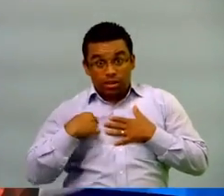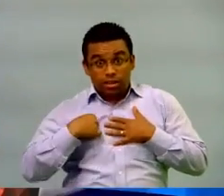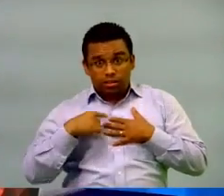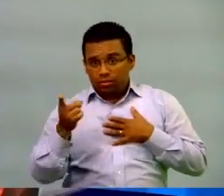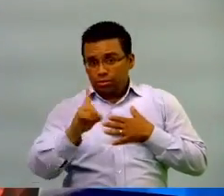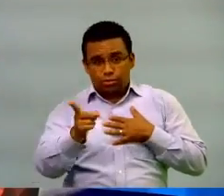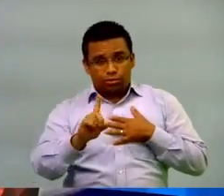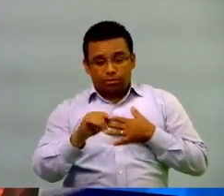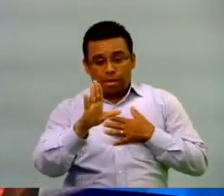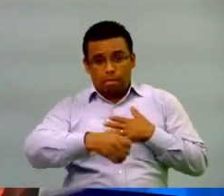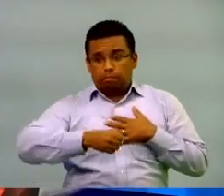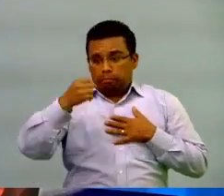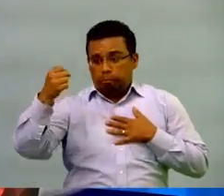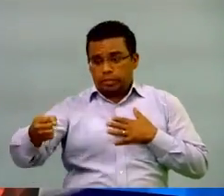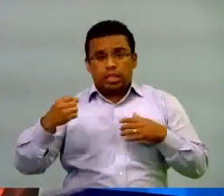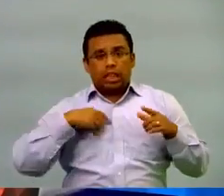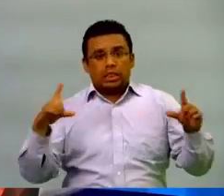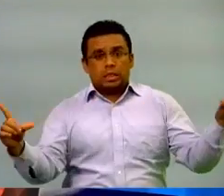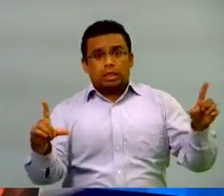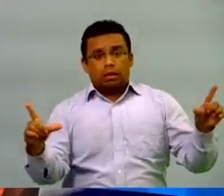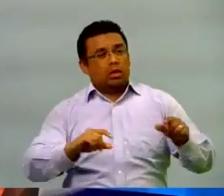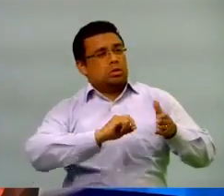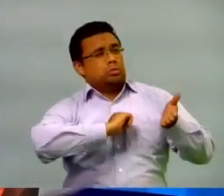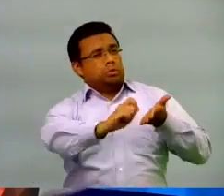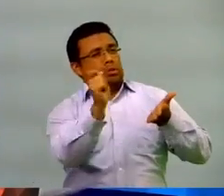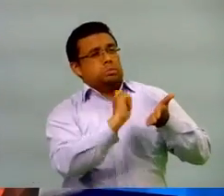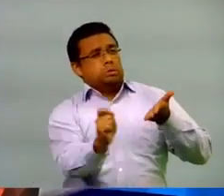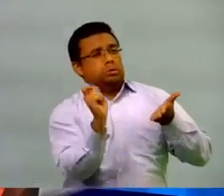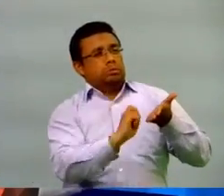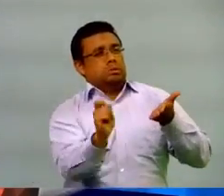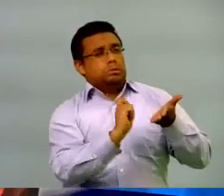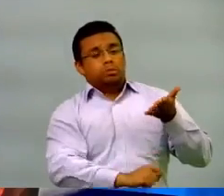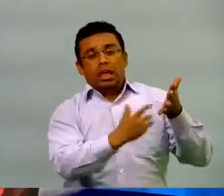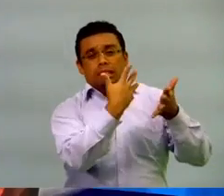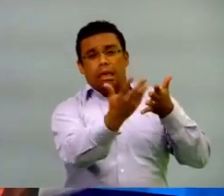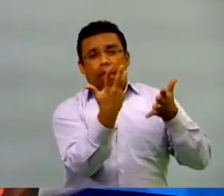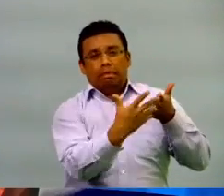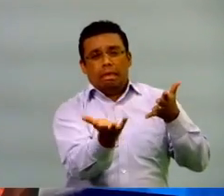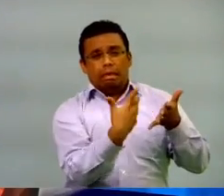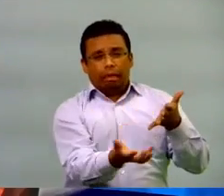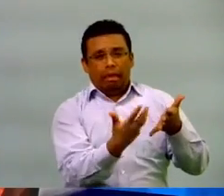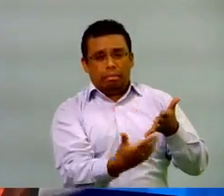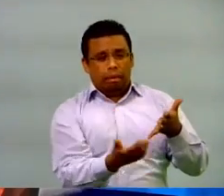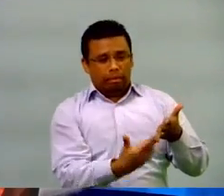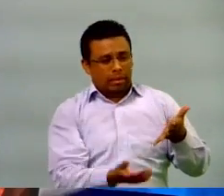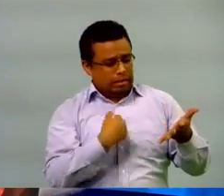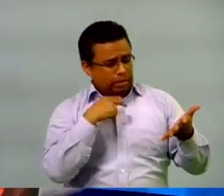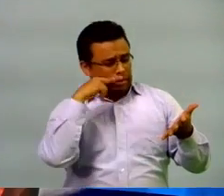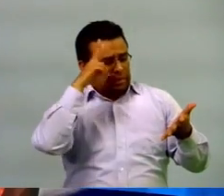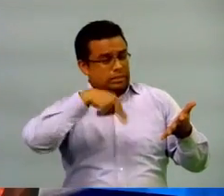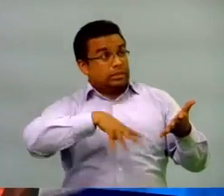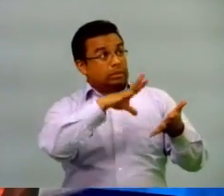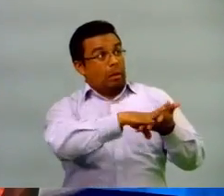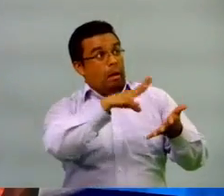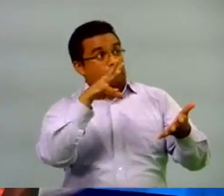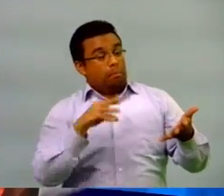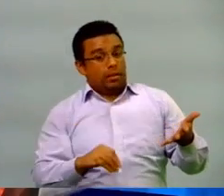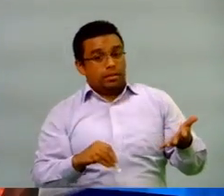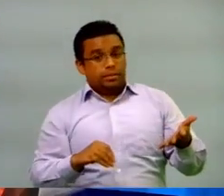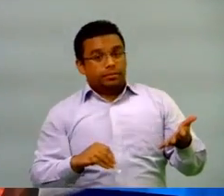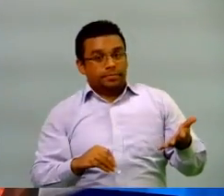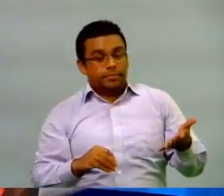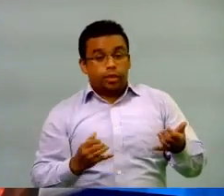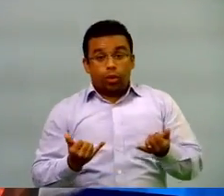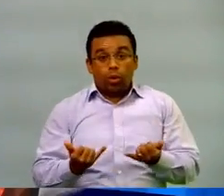el tablero y nos llenaban de textos, y pues nosotros lo que hacíamos era una transcripción. Esos niños,